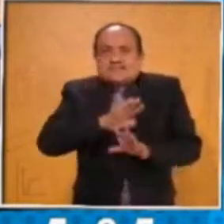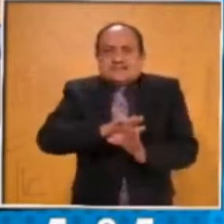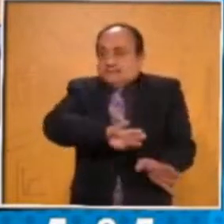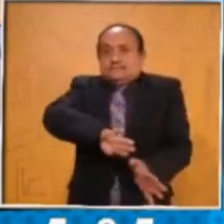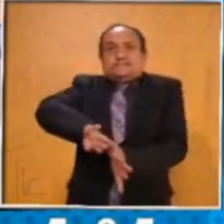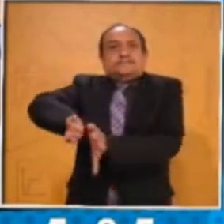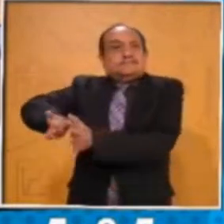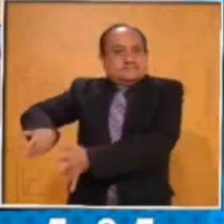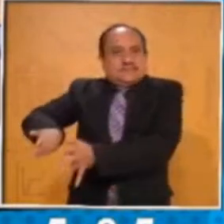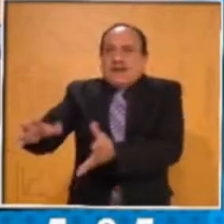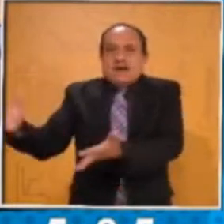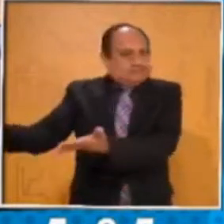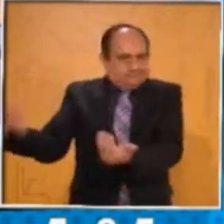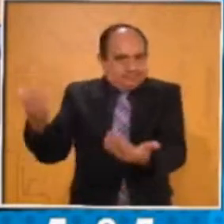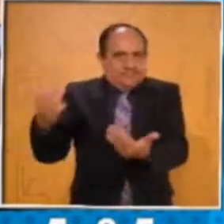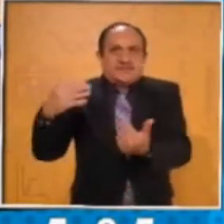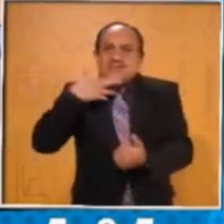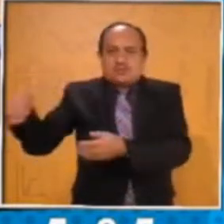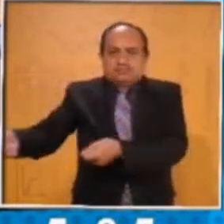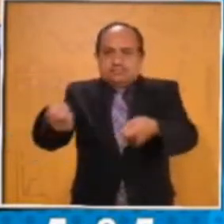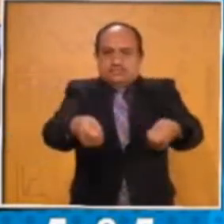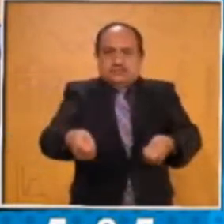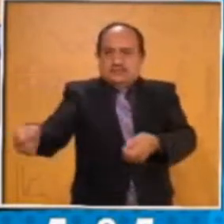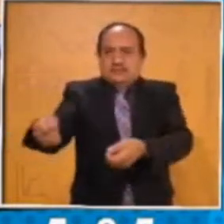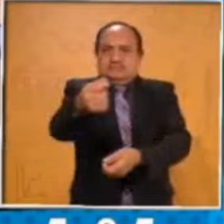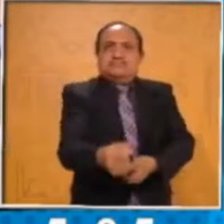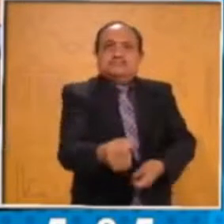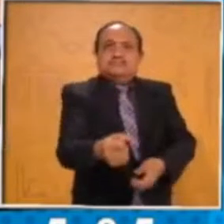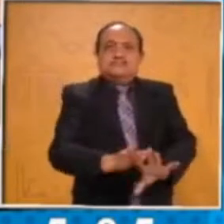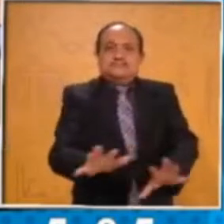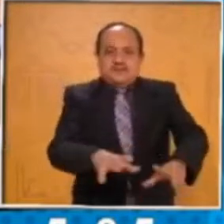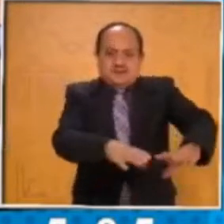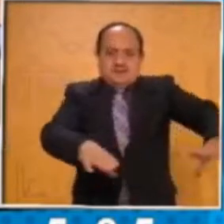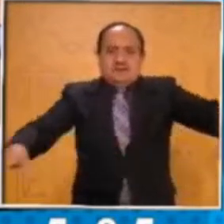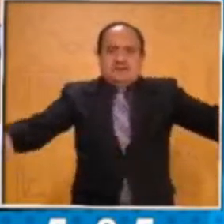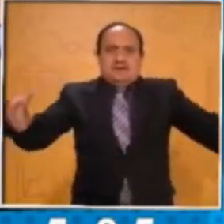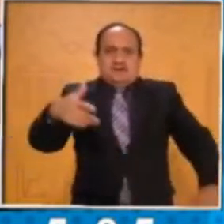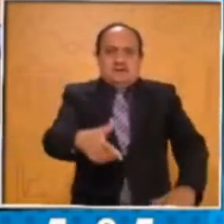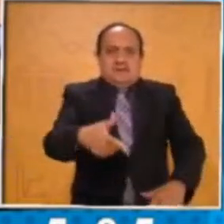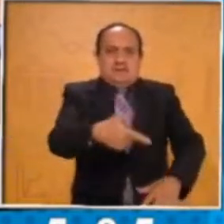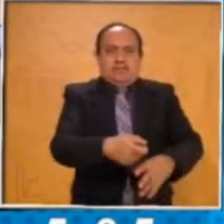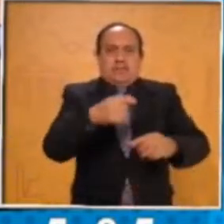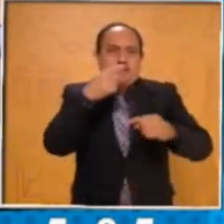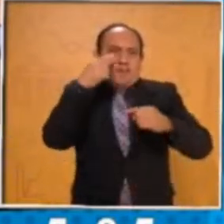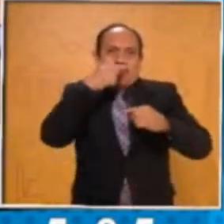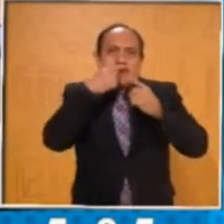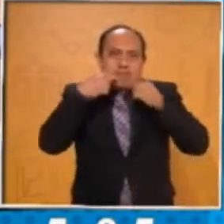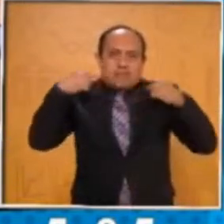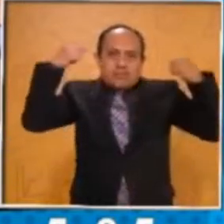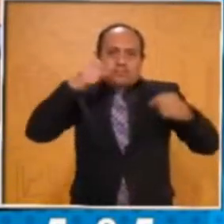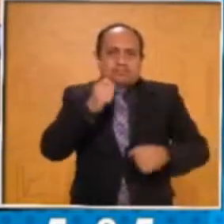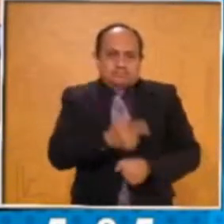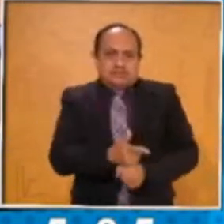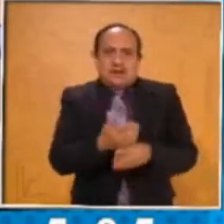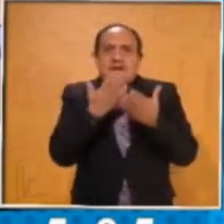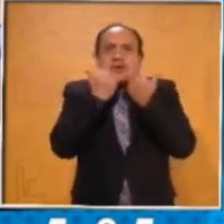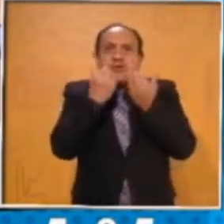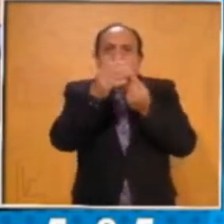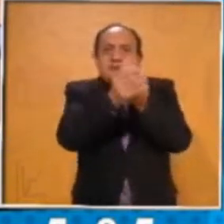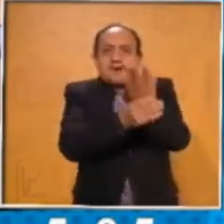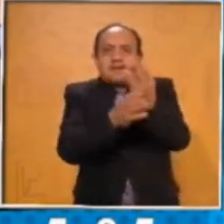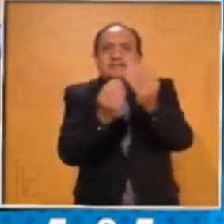los protocolos para atender pacientes, tomó a la niña y procedió a intubarla sin darse cuenta que no tenía